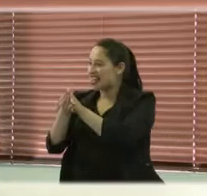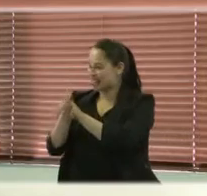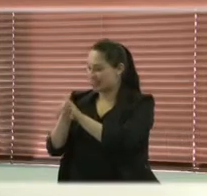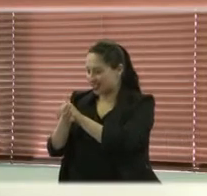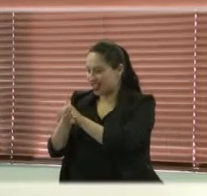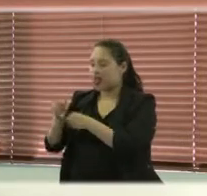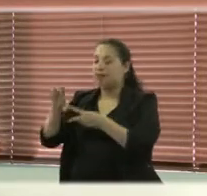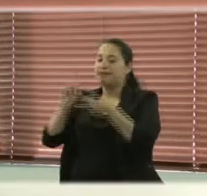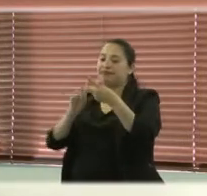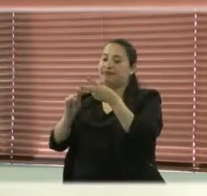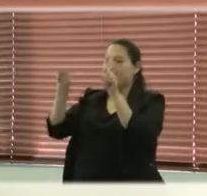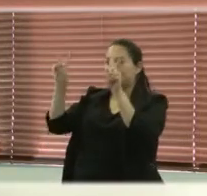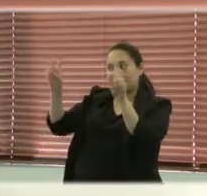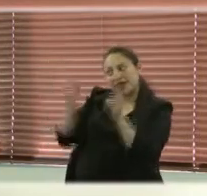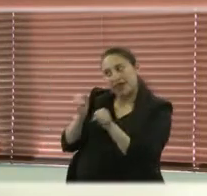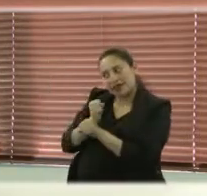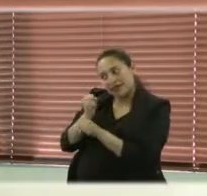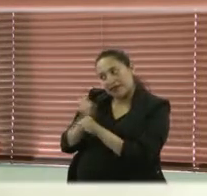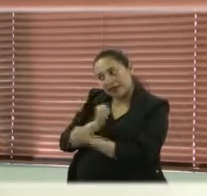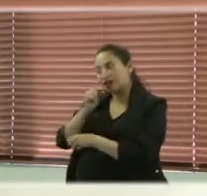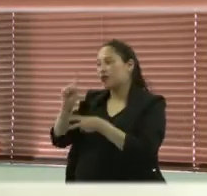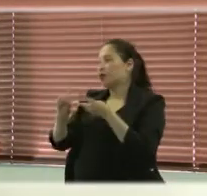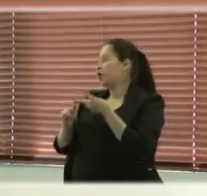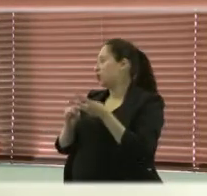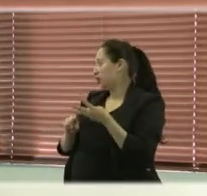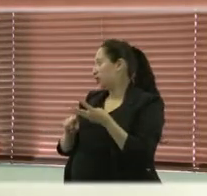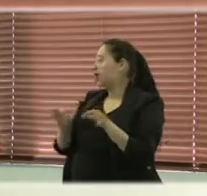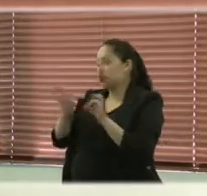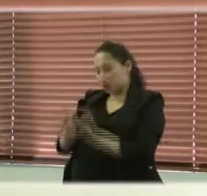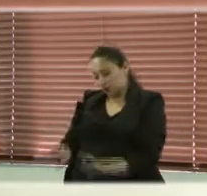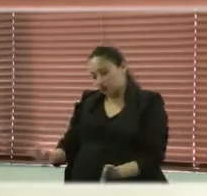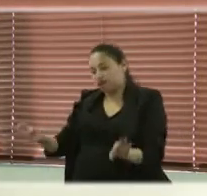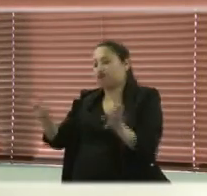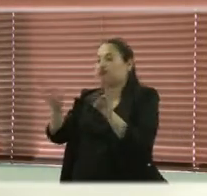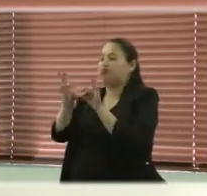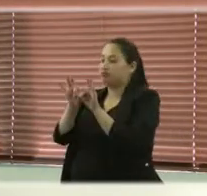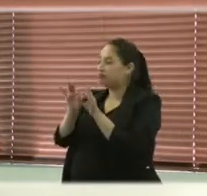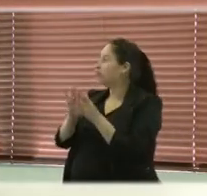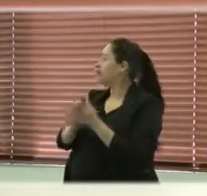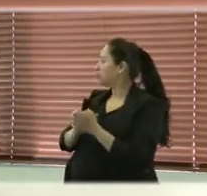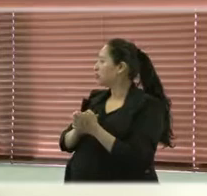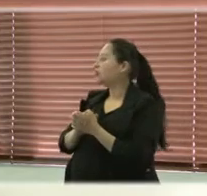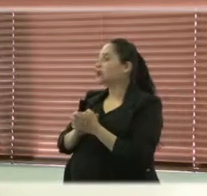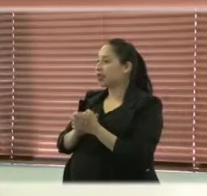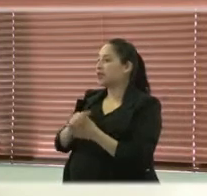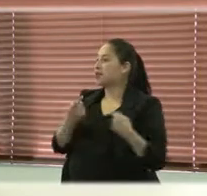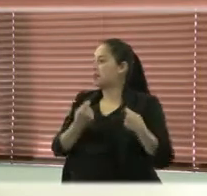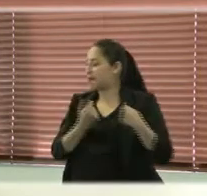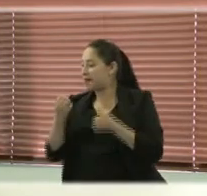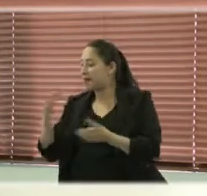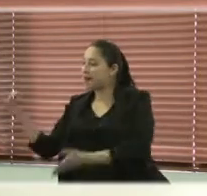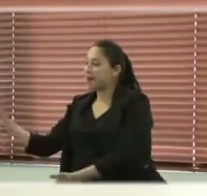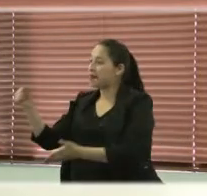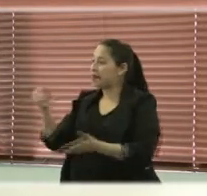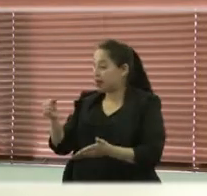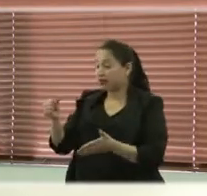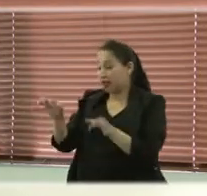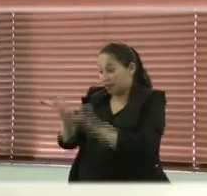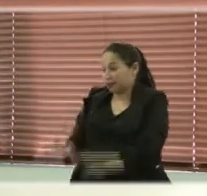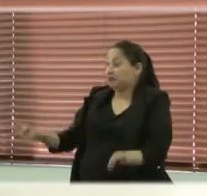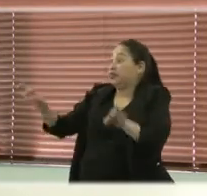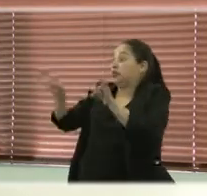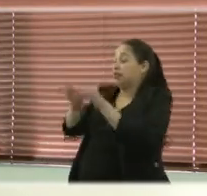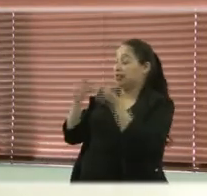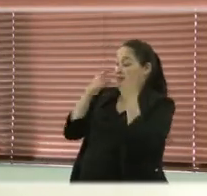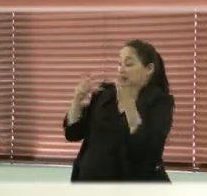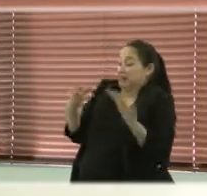temas de empleo sí se requiere verdad una una inversión económica significativa para que